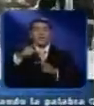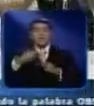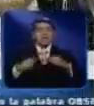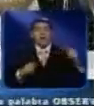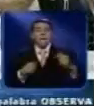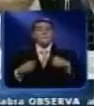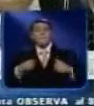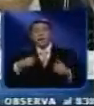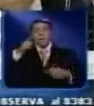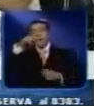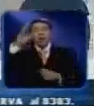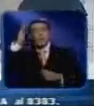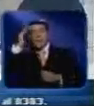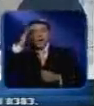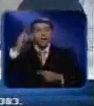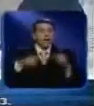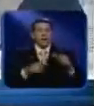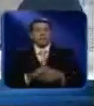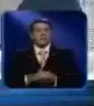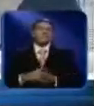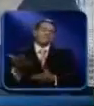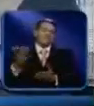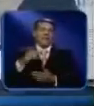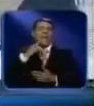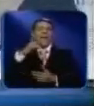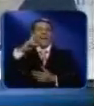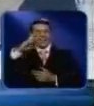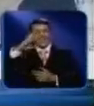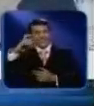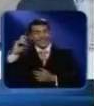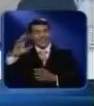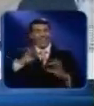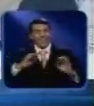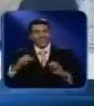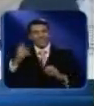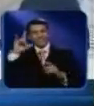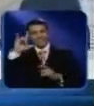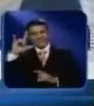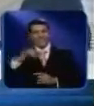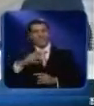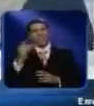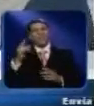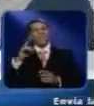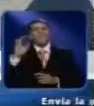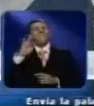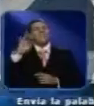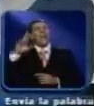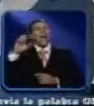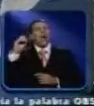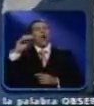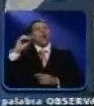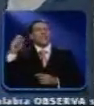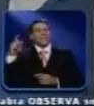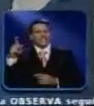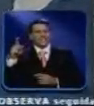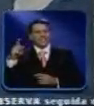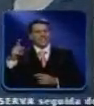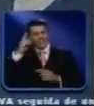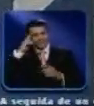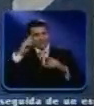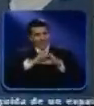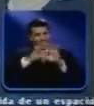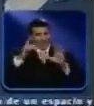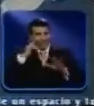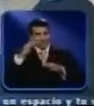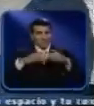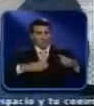Yo estoy loquito de amor. RCTV, Arte y Espectáculo, se les quiere. Franco y Oscarcito del Escuadrón. Para que lo tengas bien claro, ponte los